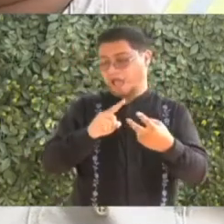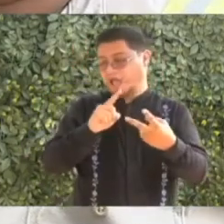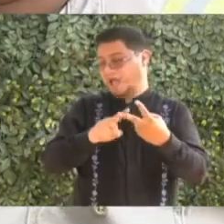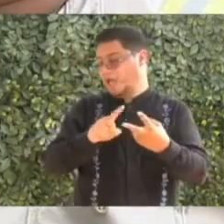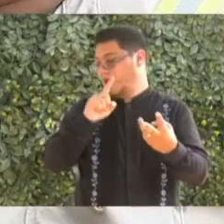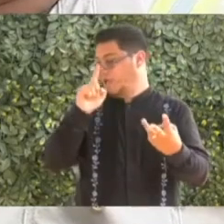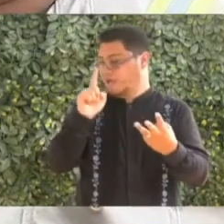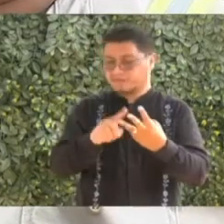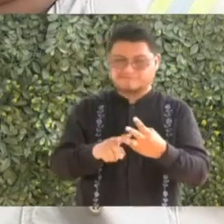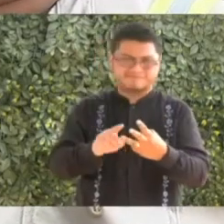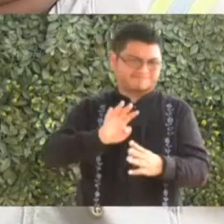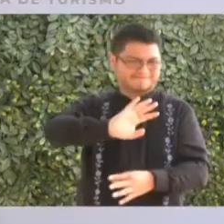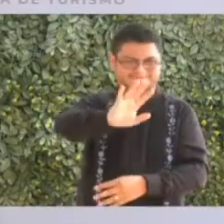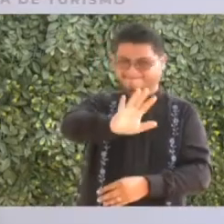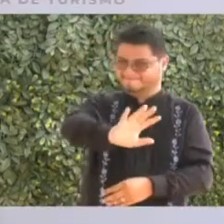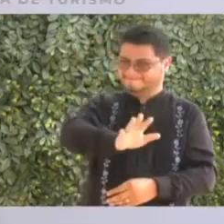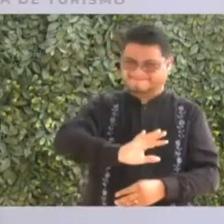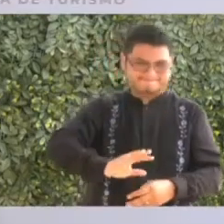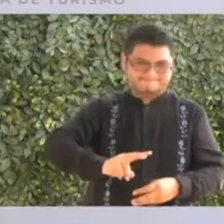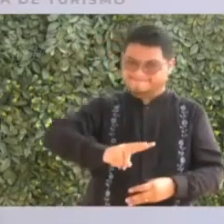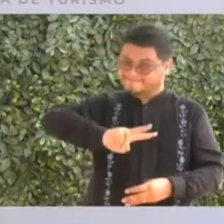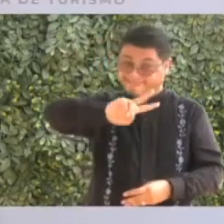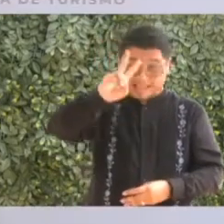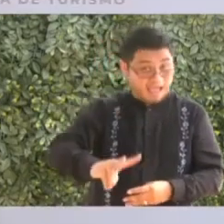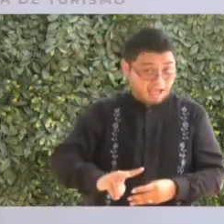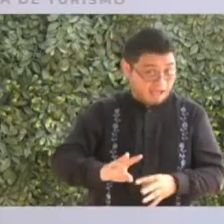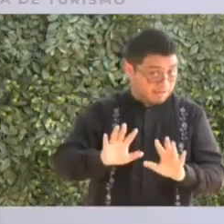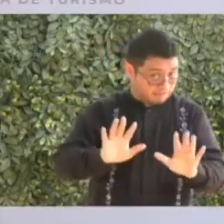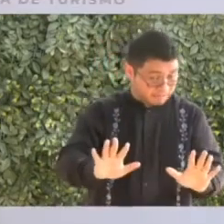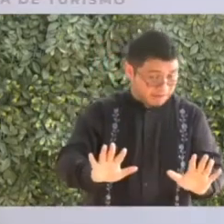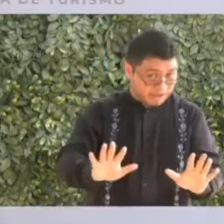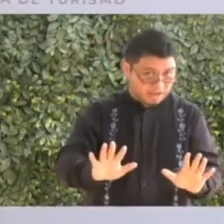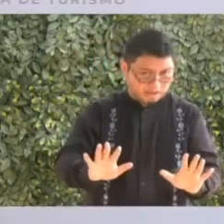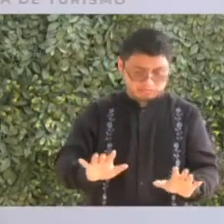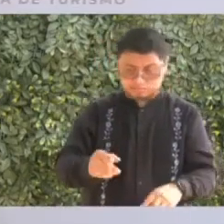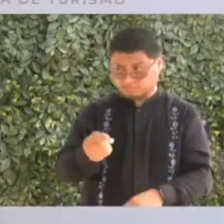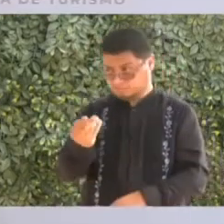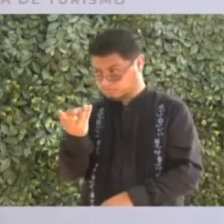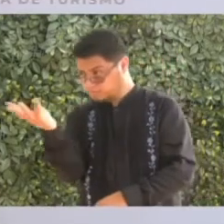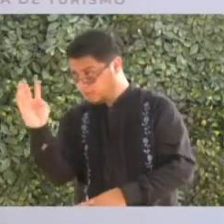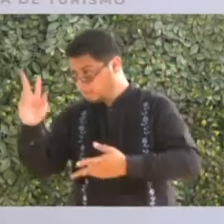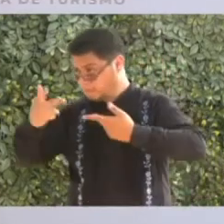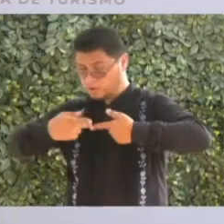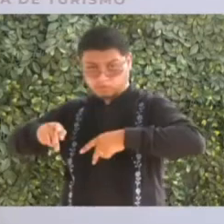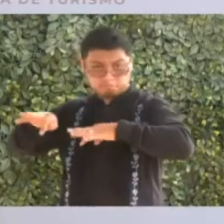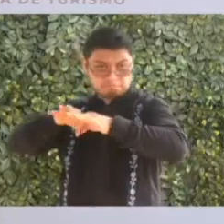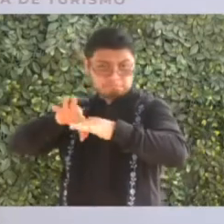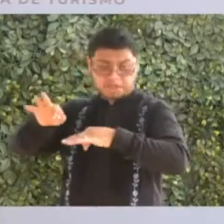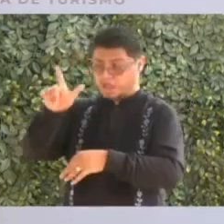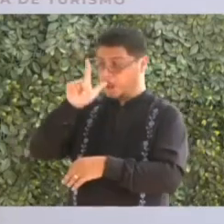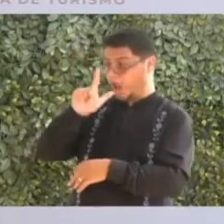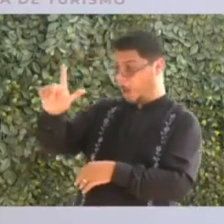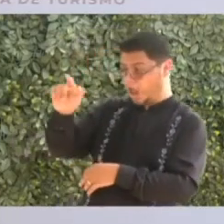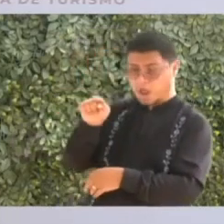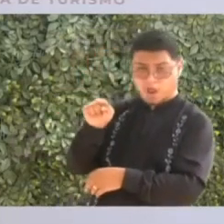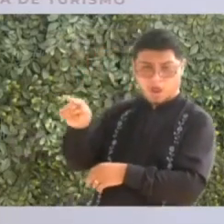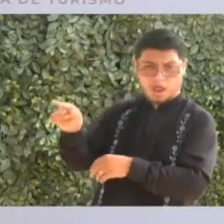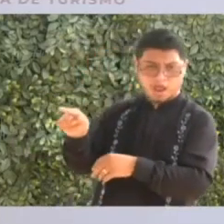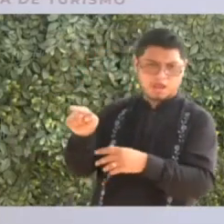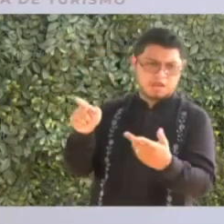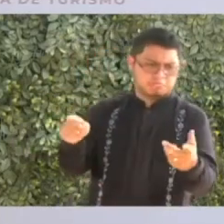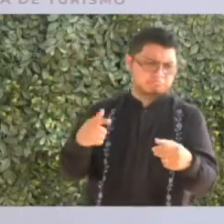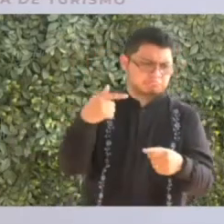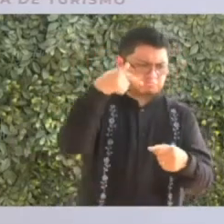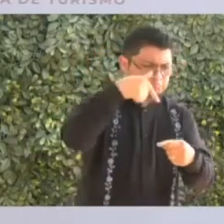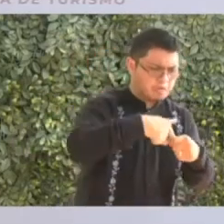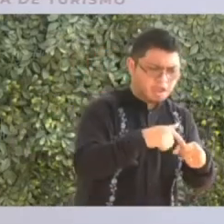La verdad es que si no es por los trabajadores electricistas, por los trabajadores petroleros, por